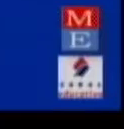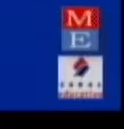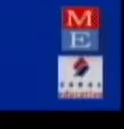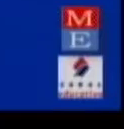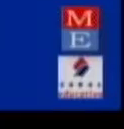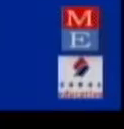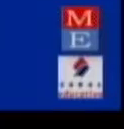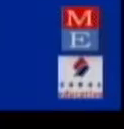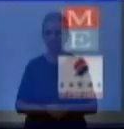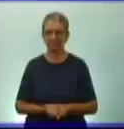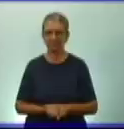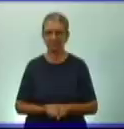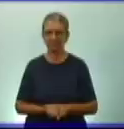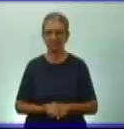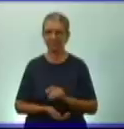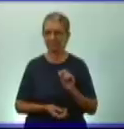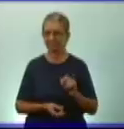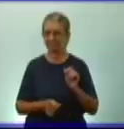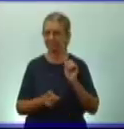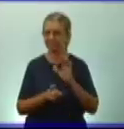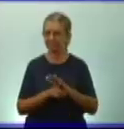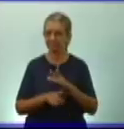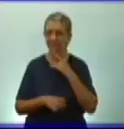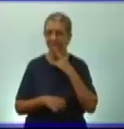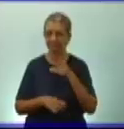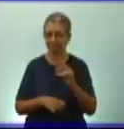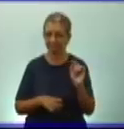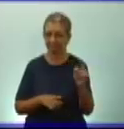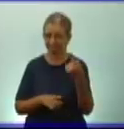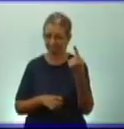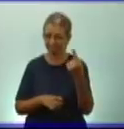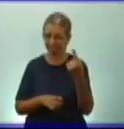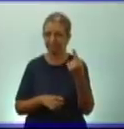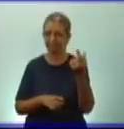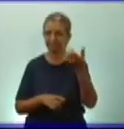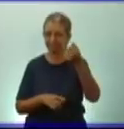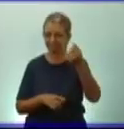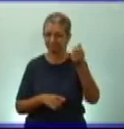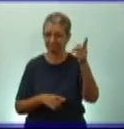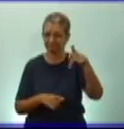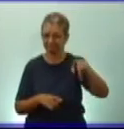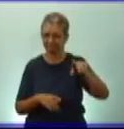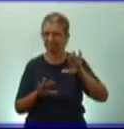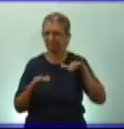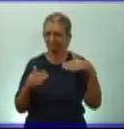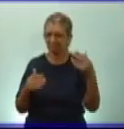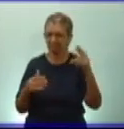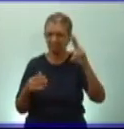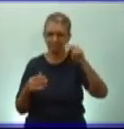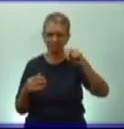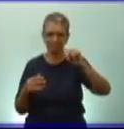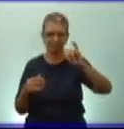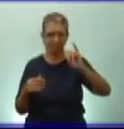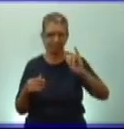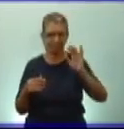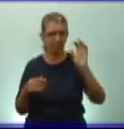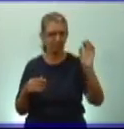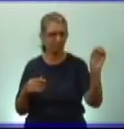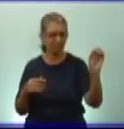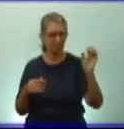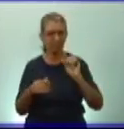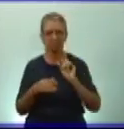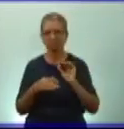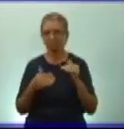Entonces, comenzamos viendo la respuesta de este primer ejercicio. Y observen la primera fórmula química que les daba, NiO.